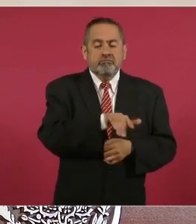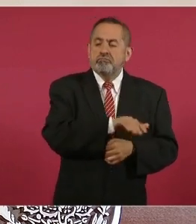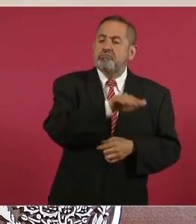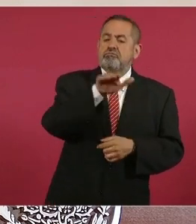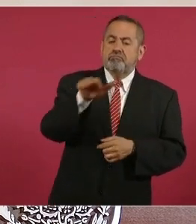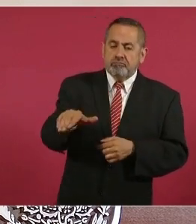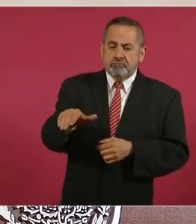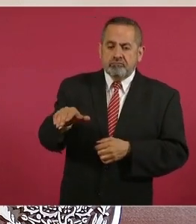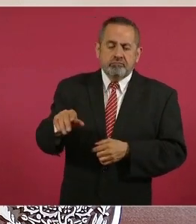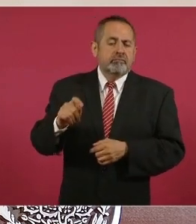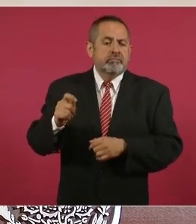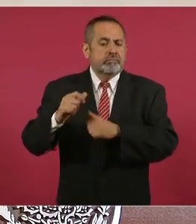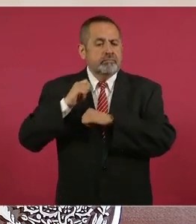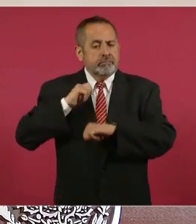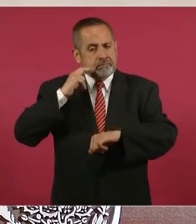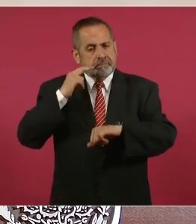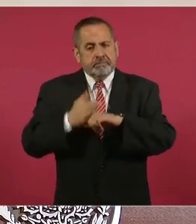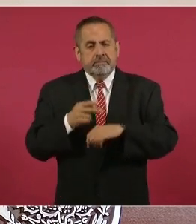instancias